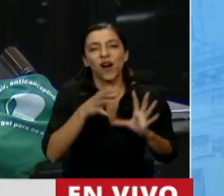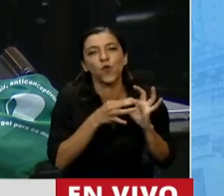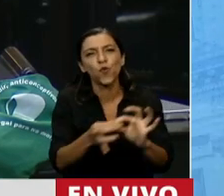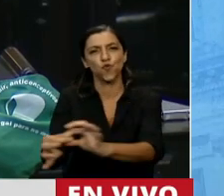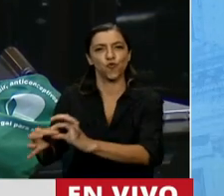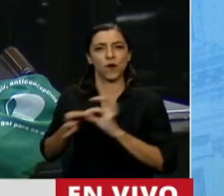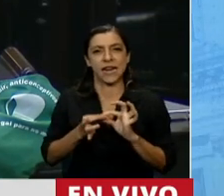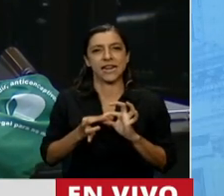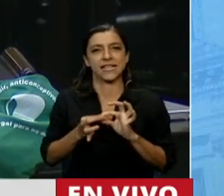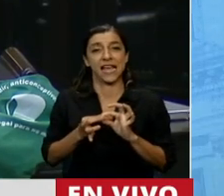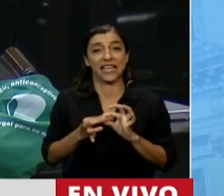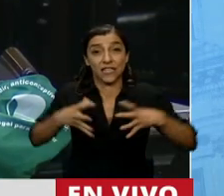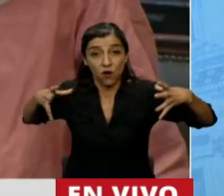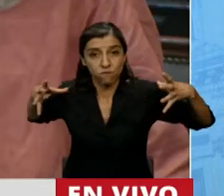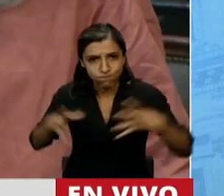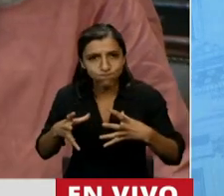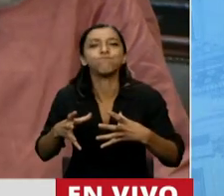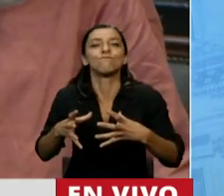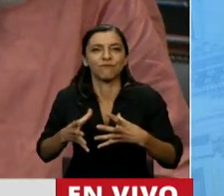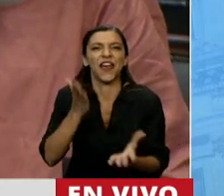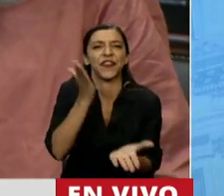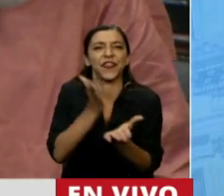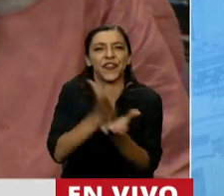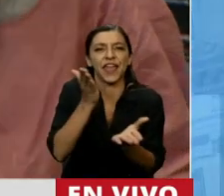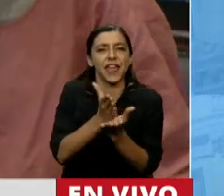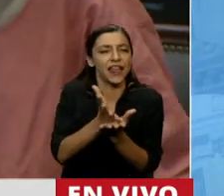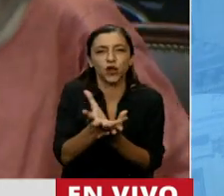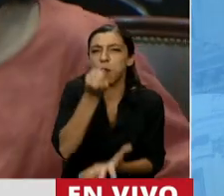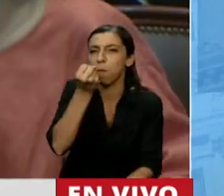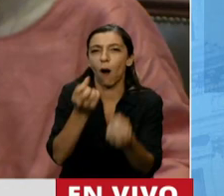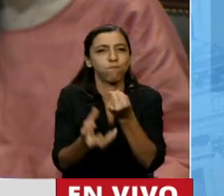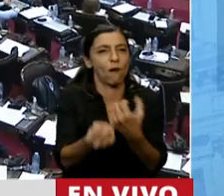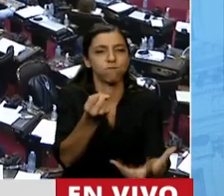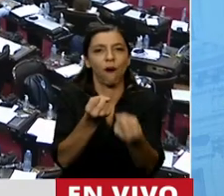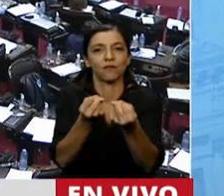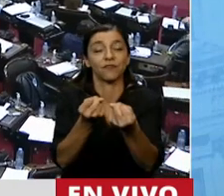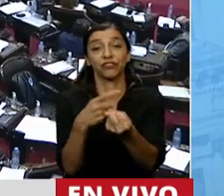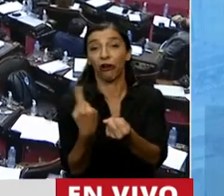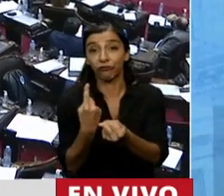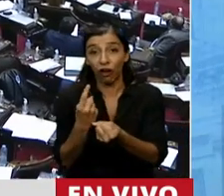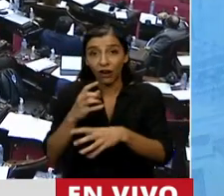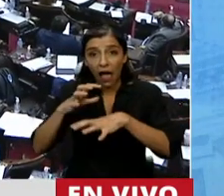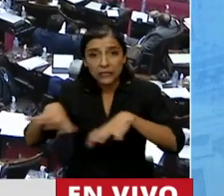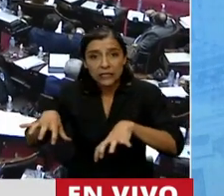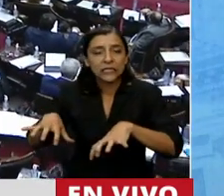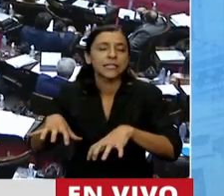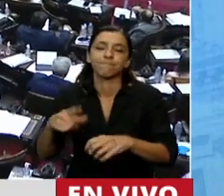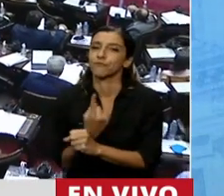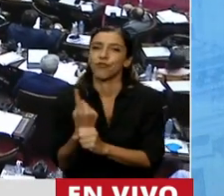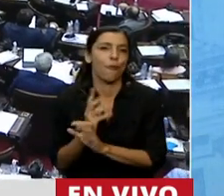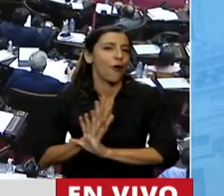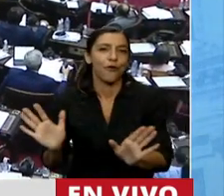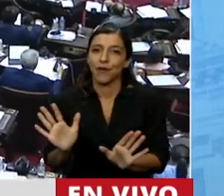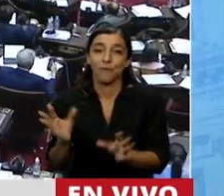que estar juntas para seguir conquistando derechos. Porque no podemos permitirnos estar divididas. Porque la división es el